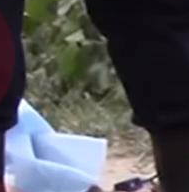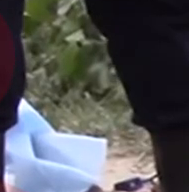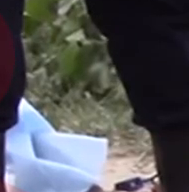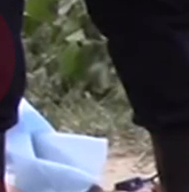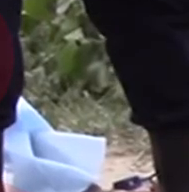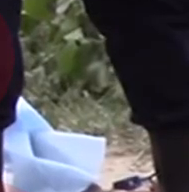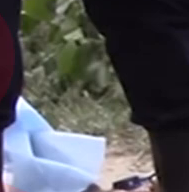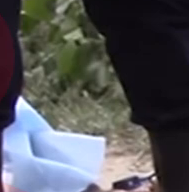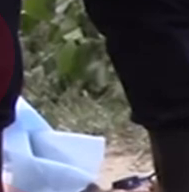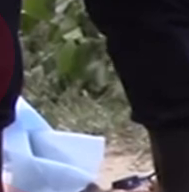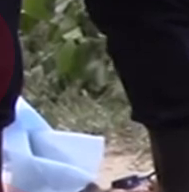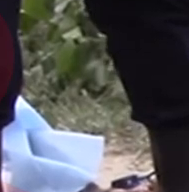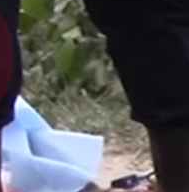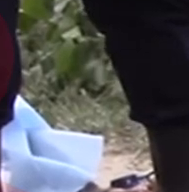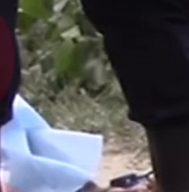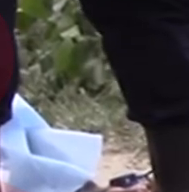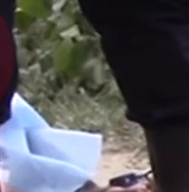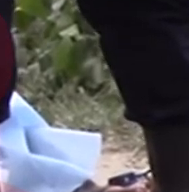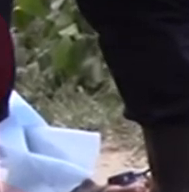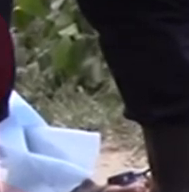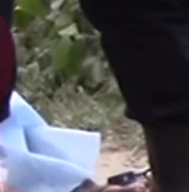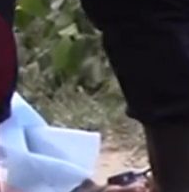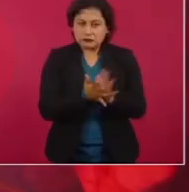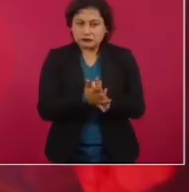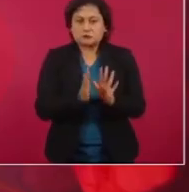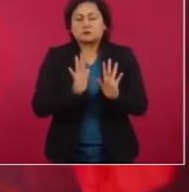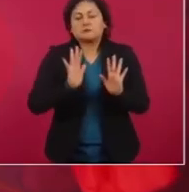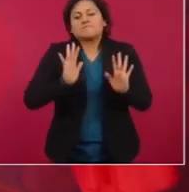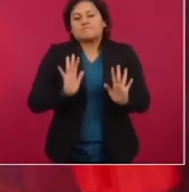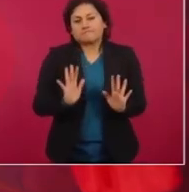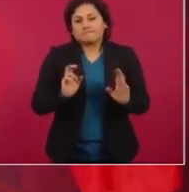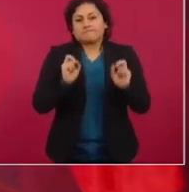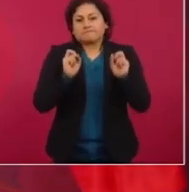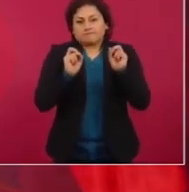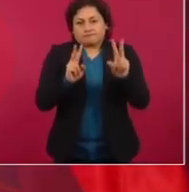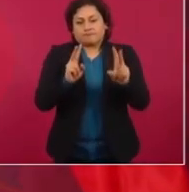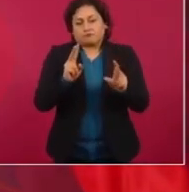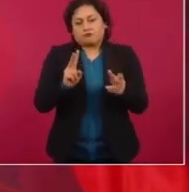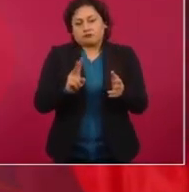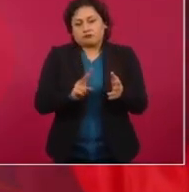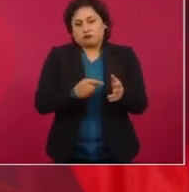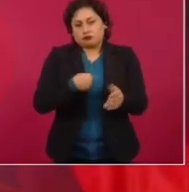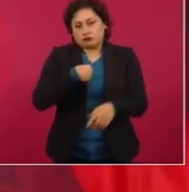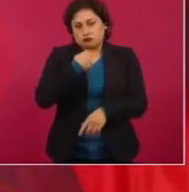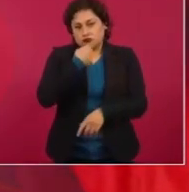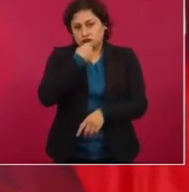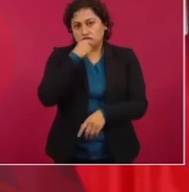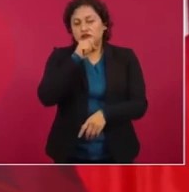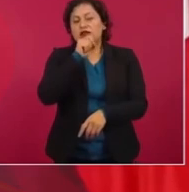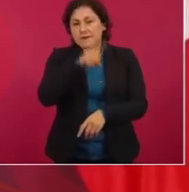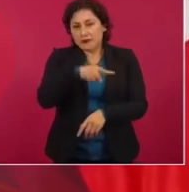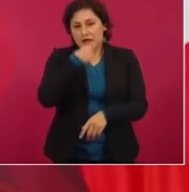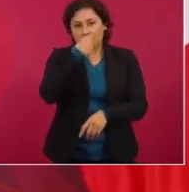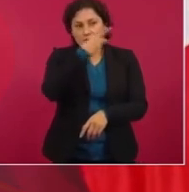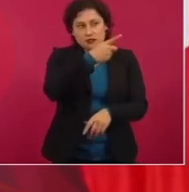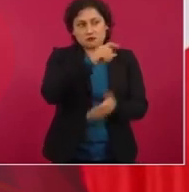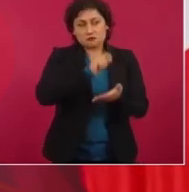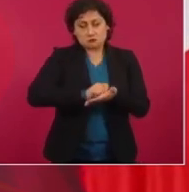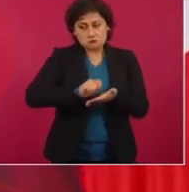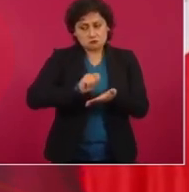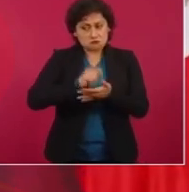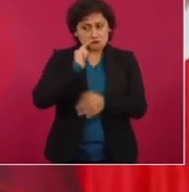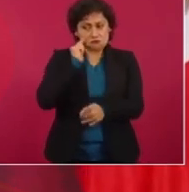actuar de manera injerencista además dijo que ha pedido a su secretario de relaciones exteriores que haga llegar al